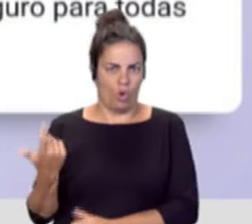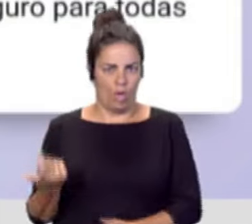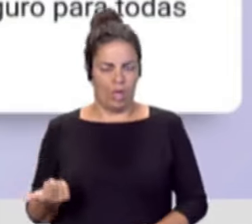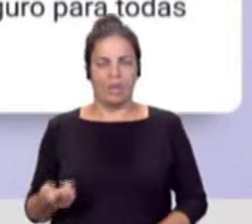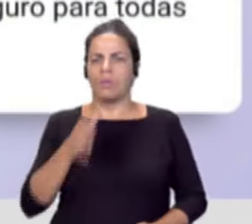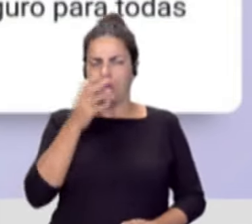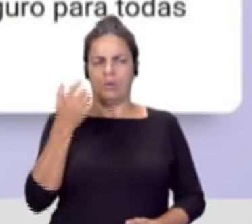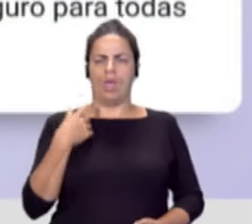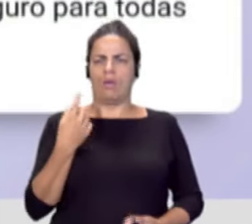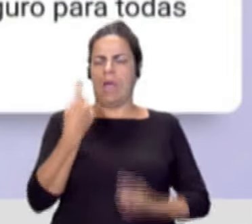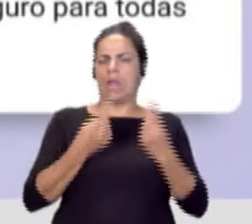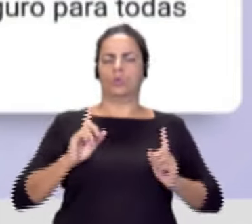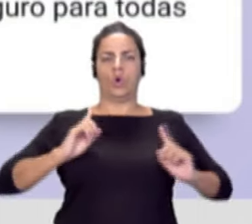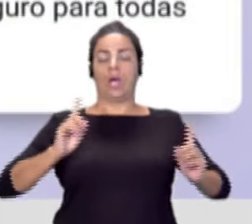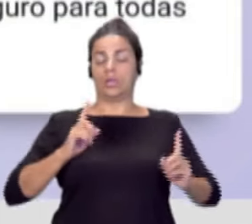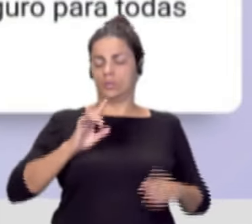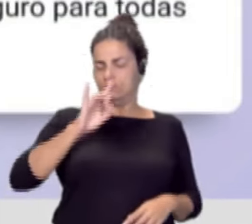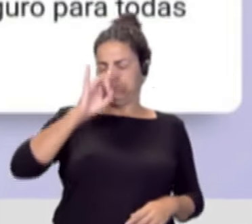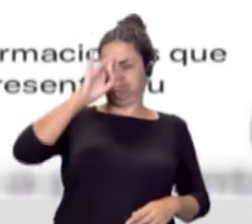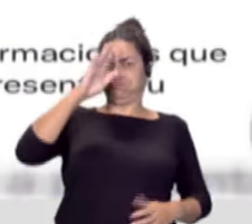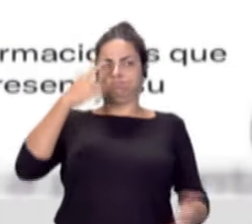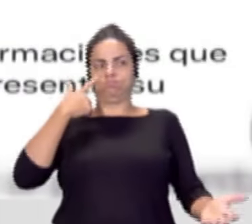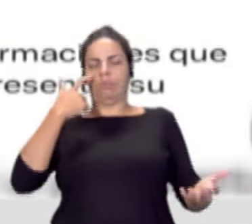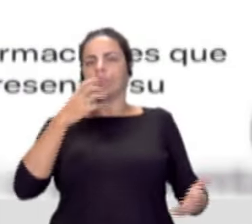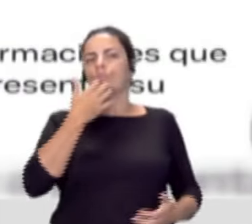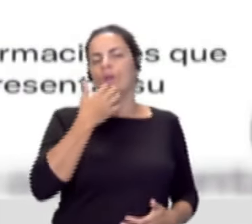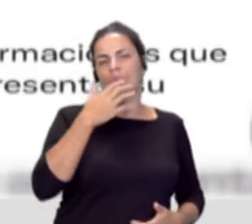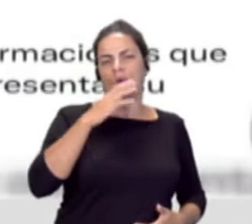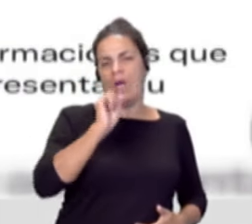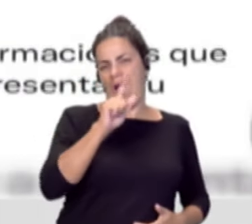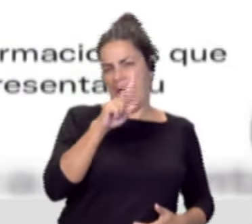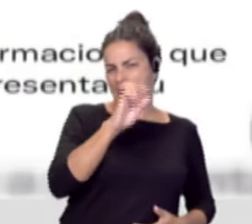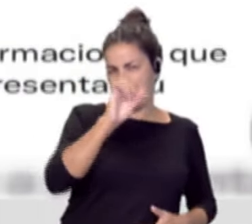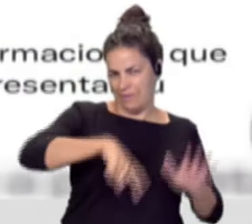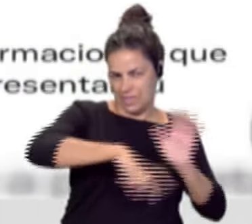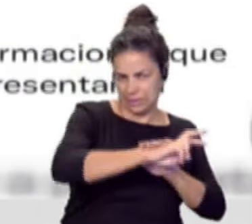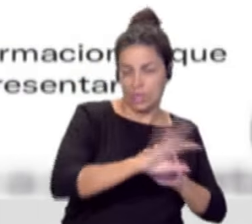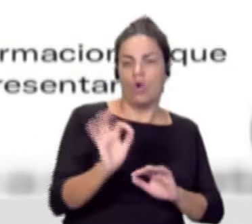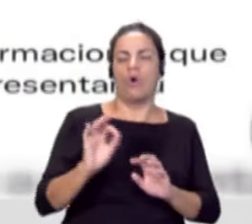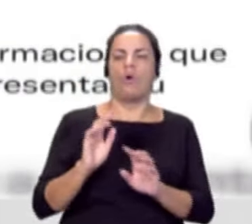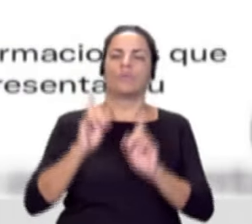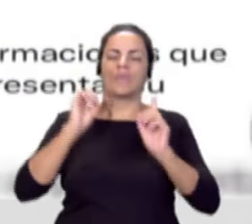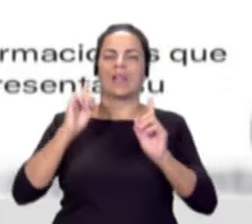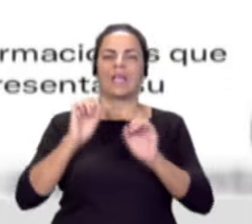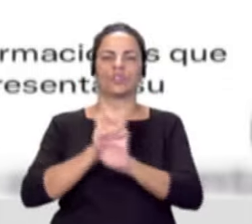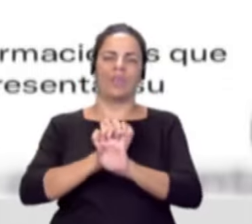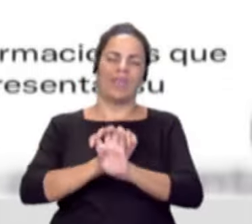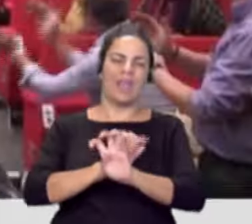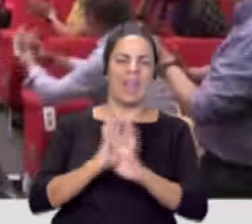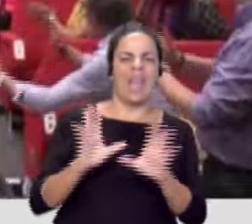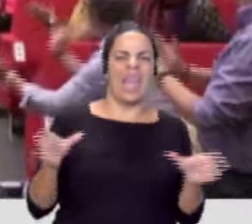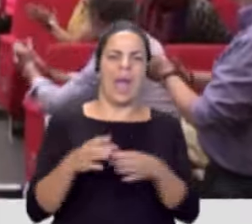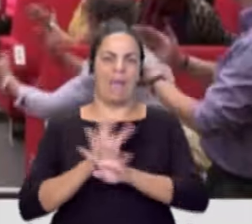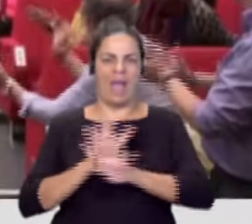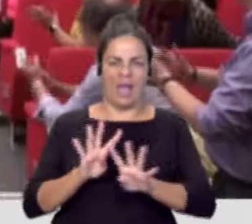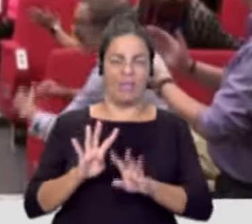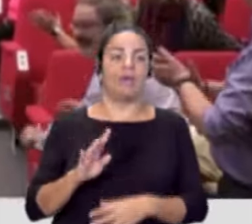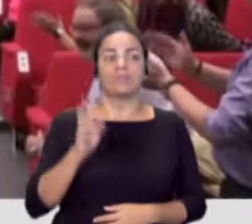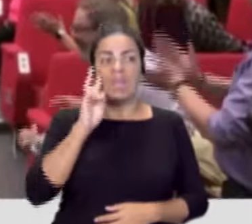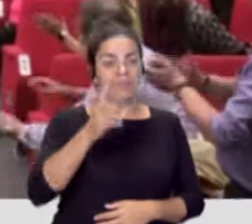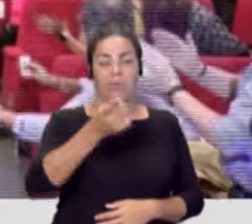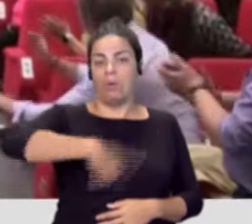muy escandalosos, como el caso de Dani Alves o el caso de La Manada, y vemos que toda esa gente pues está en la calle. Bueno, pasado su tiempo de prisión. Ha pasado su